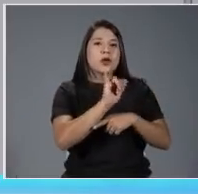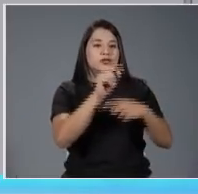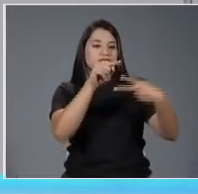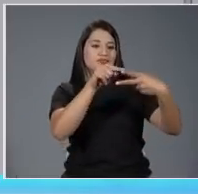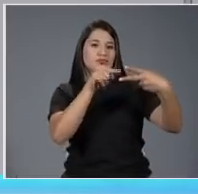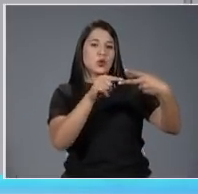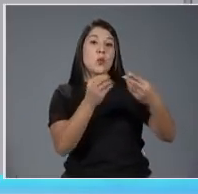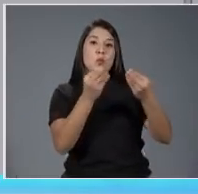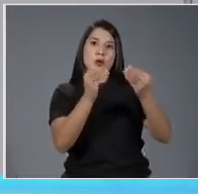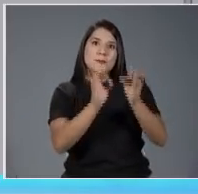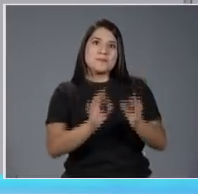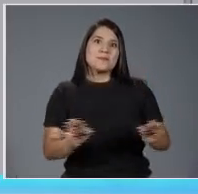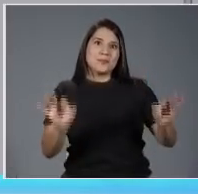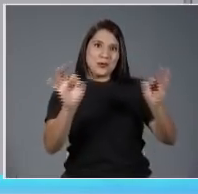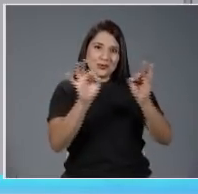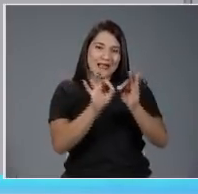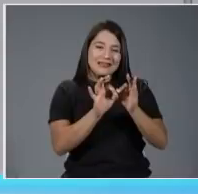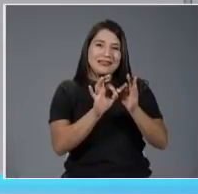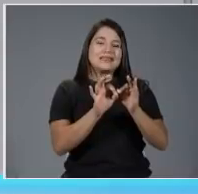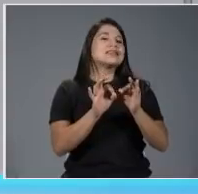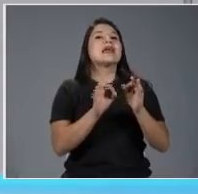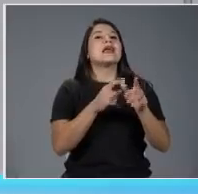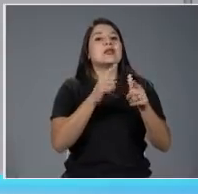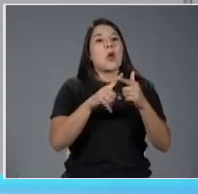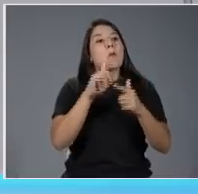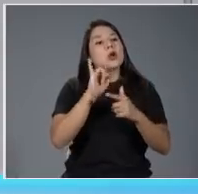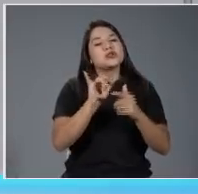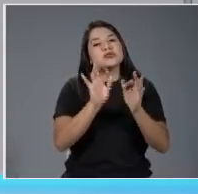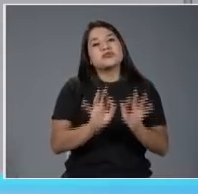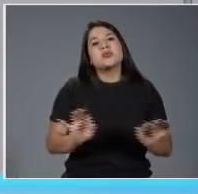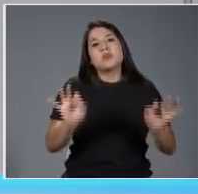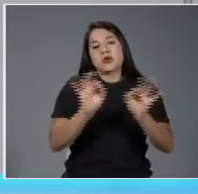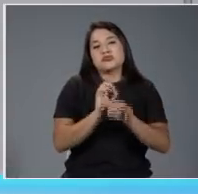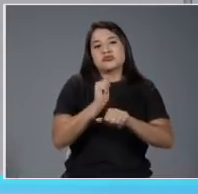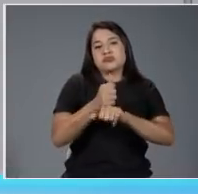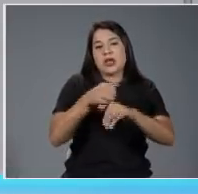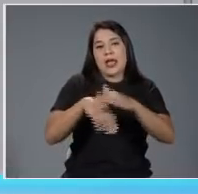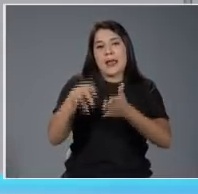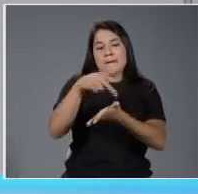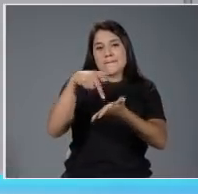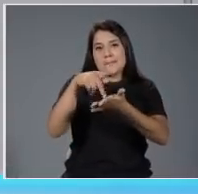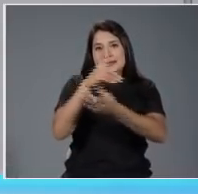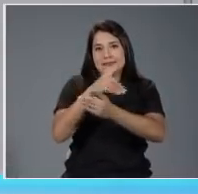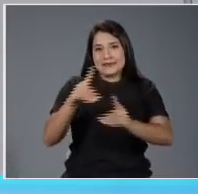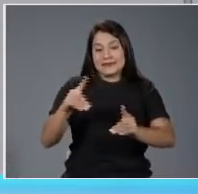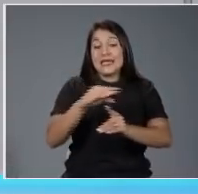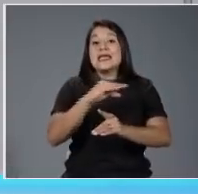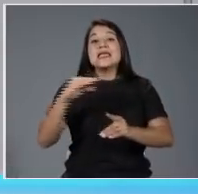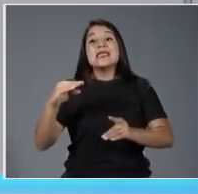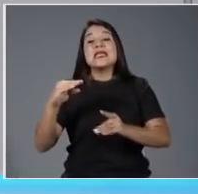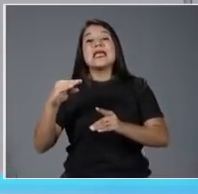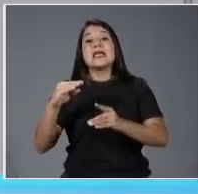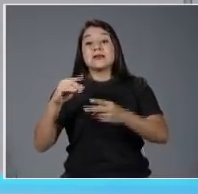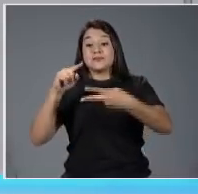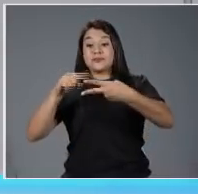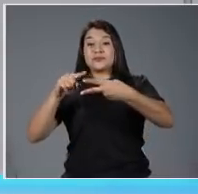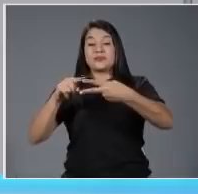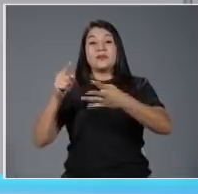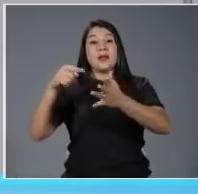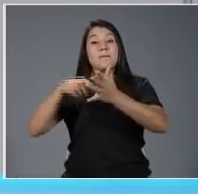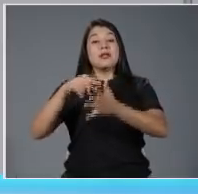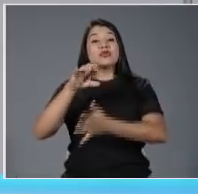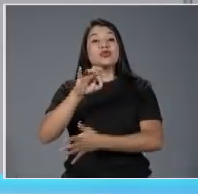elementos, y bueno, la Guerra Civil del 48 da inicio también a la que se llama la Segunda República, un